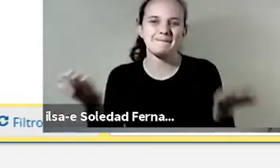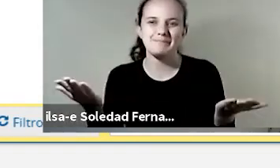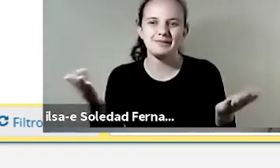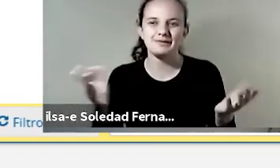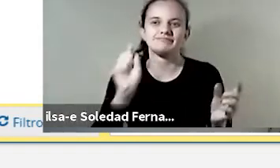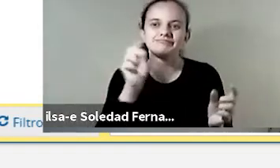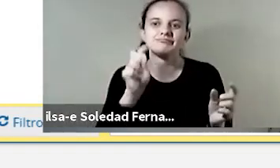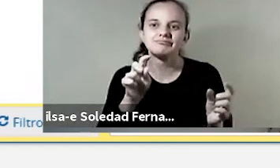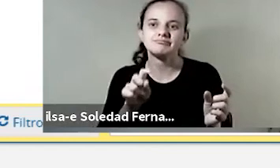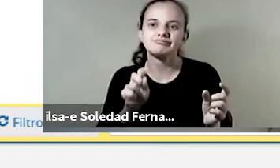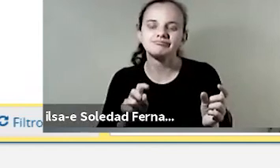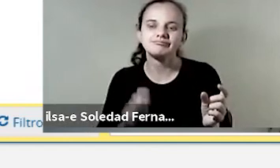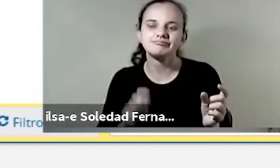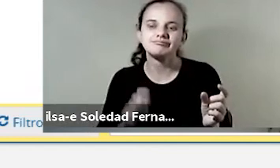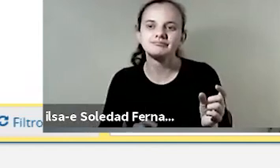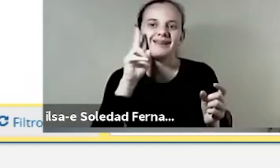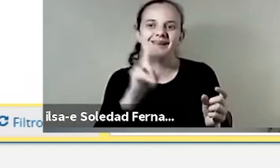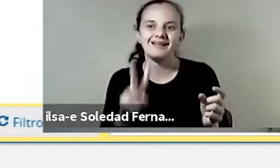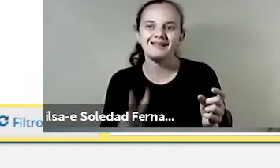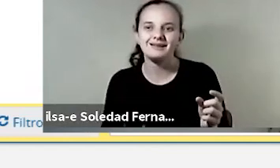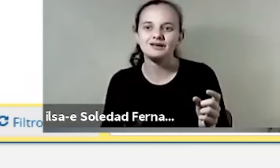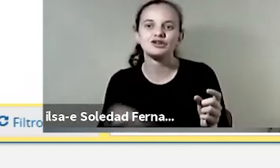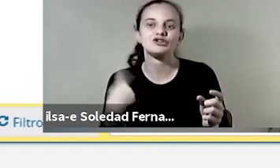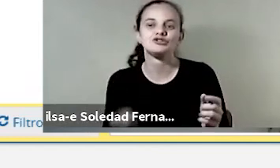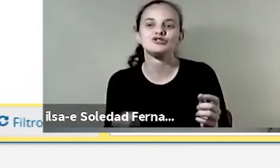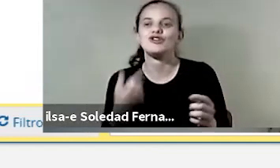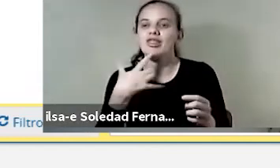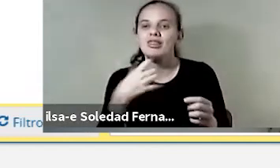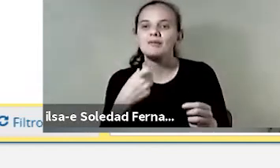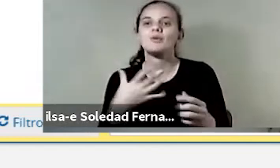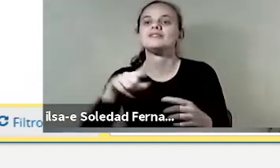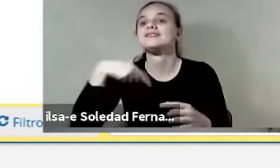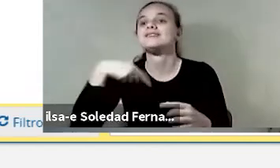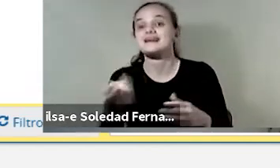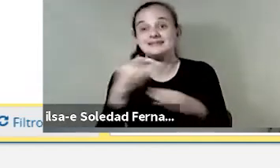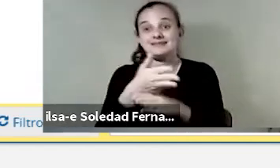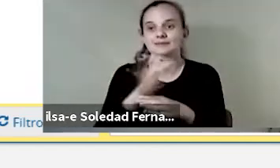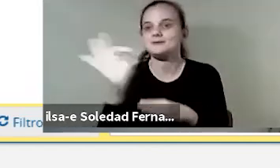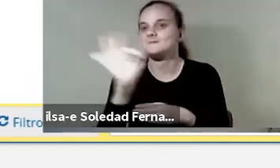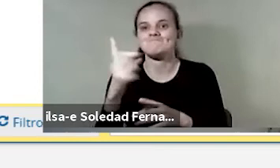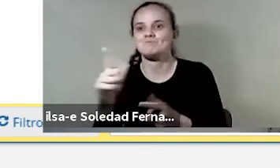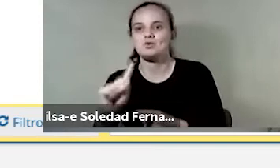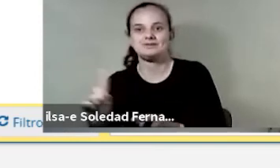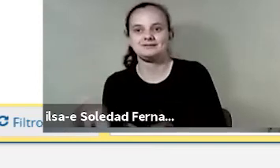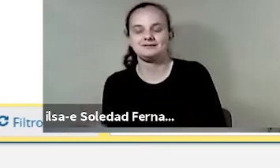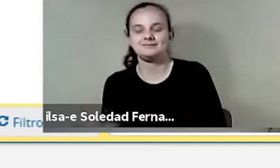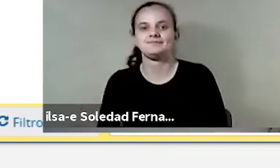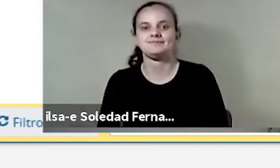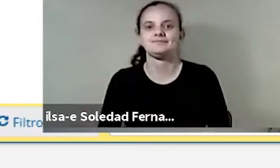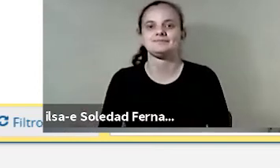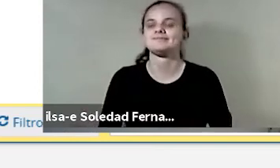permitir encontrar más rápido los criterios por los cuales podemos estar realmente teniendo un producto